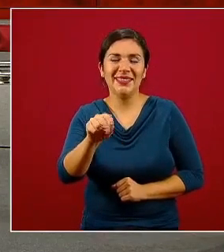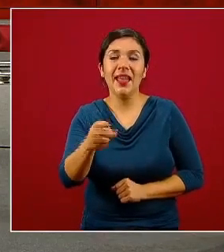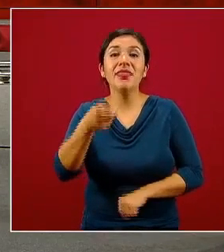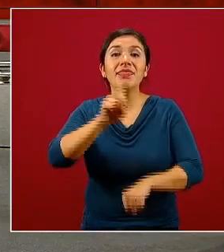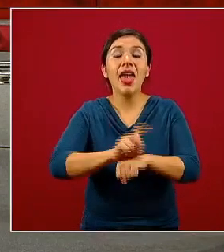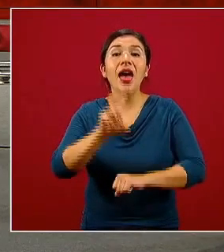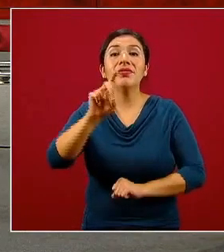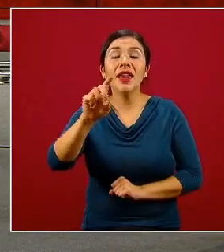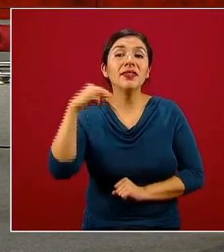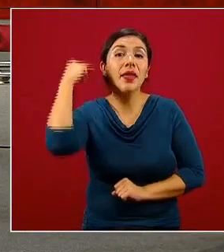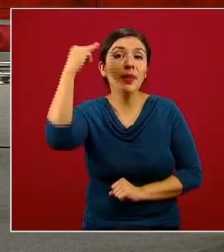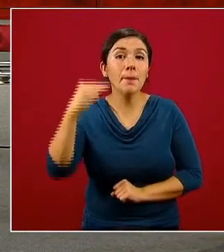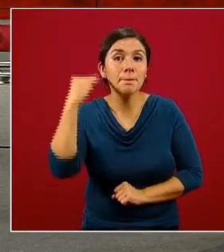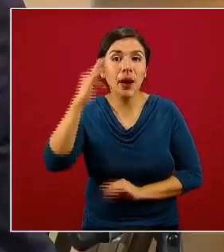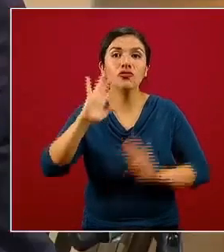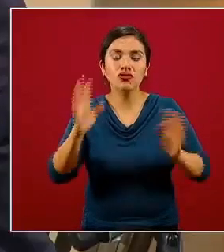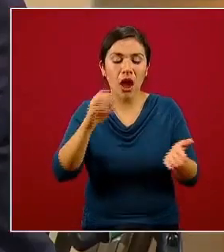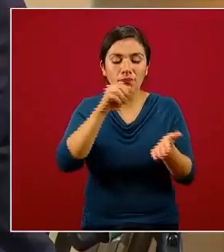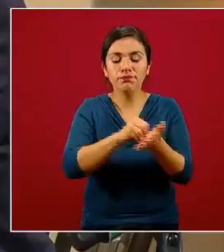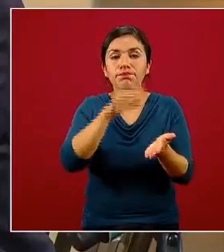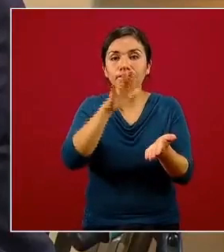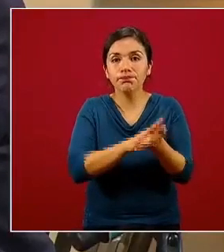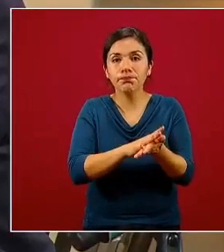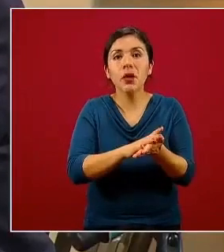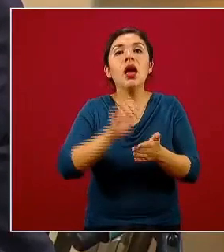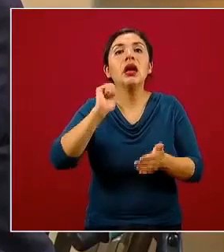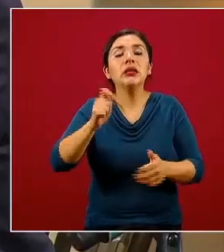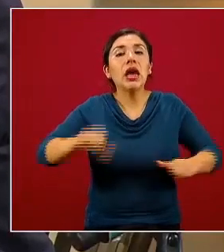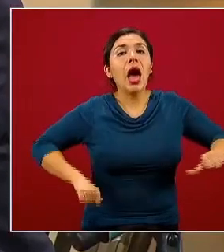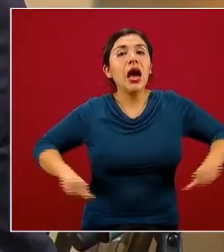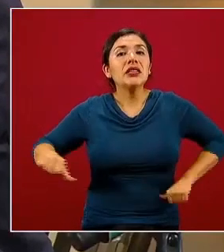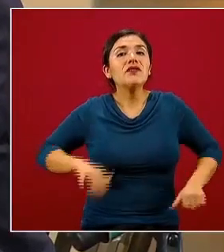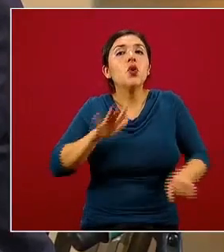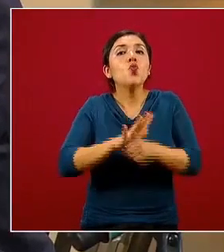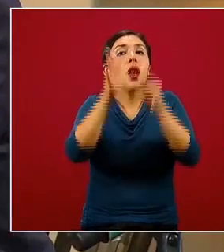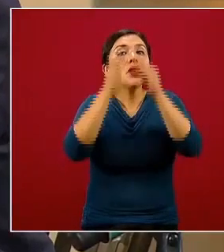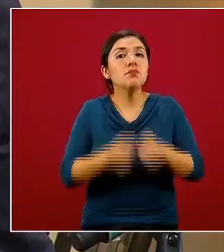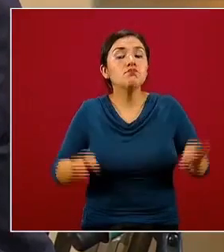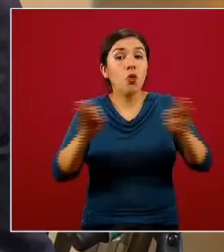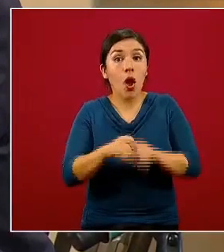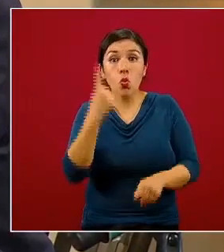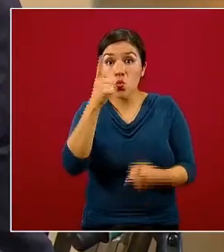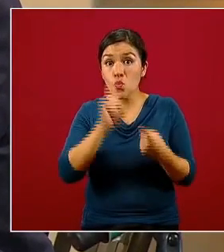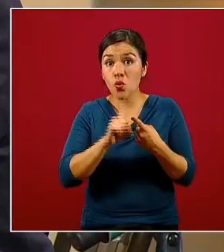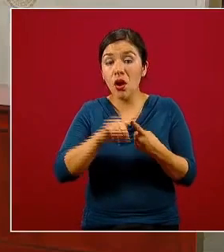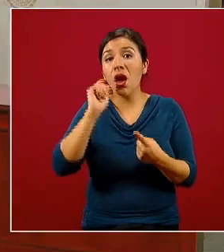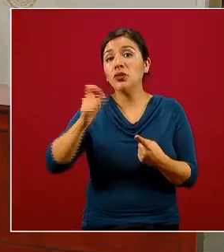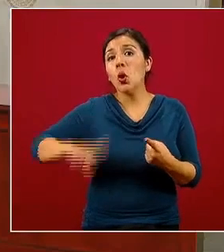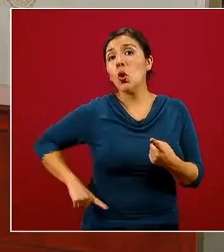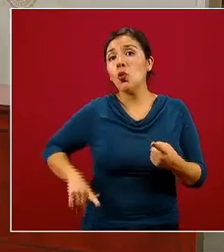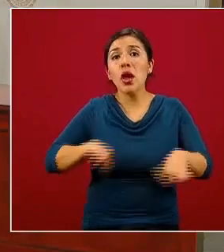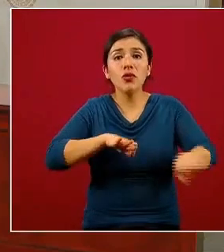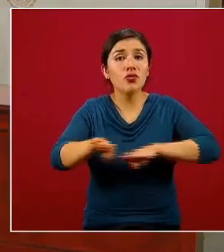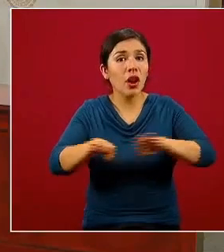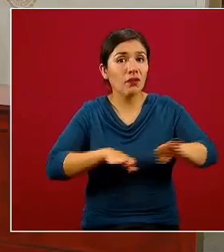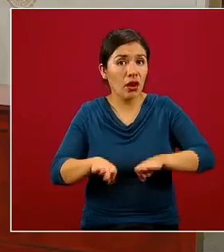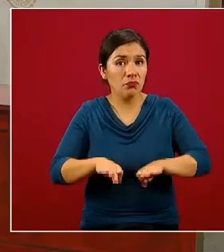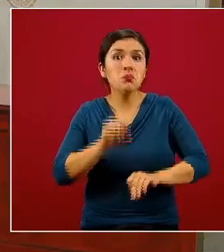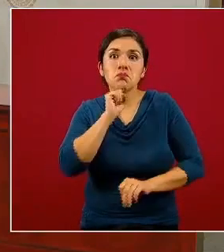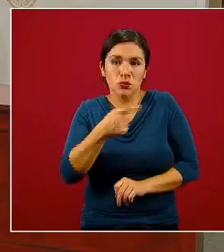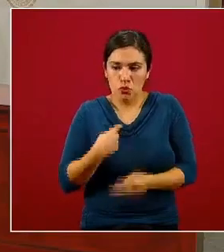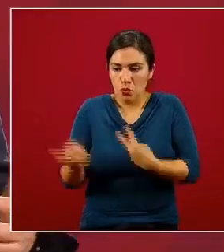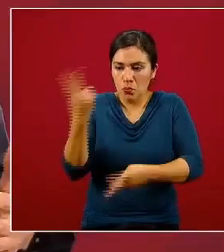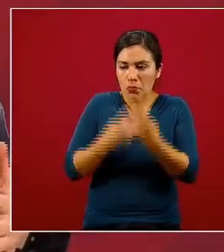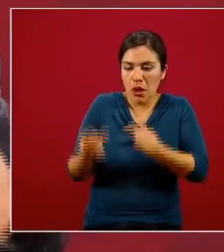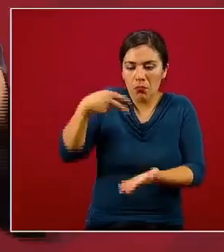30 de marzo, se estipularon las actividades esenciales, y una de ellas es la actividad de gobierno. Yo mismo vengo aquí